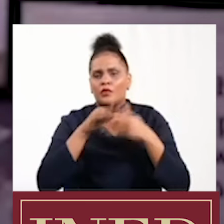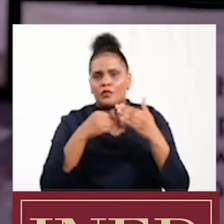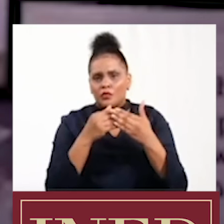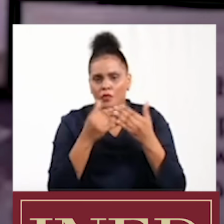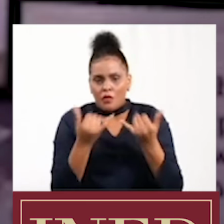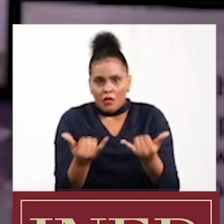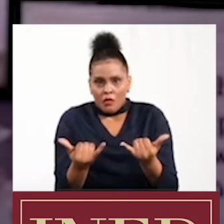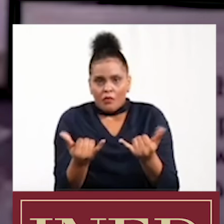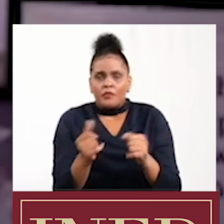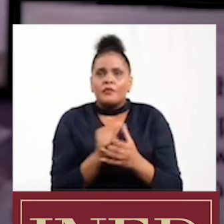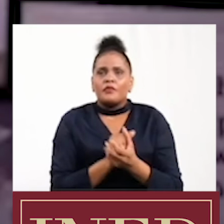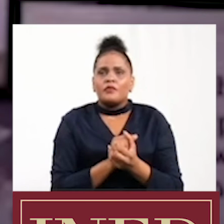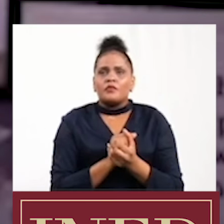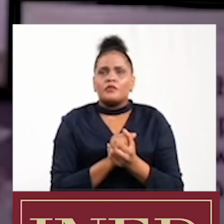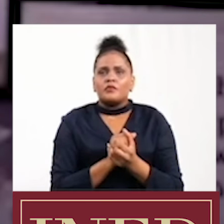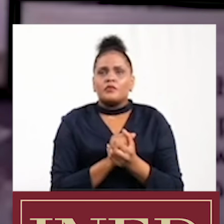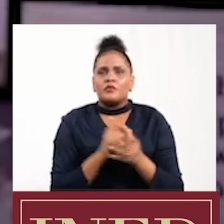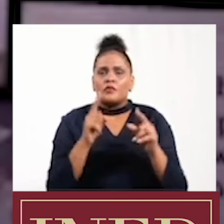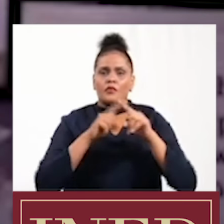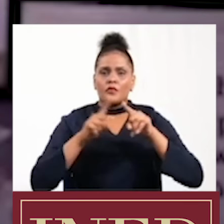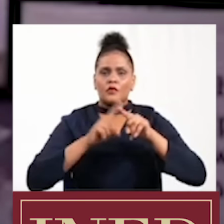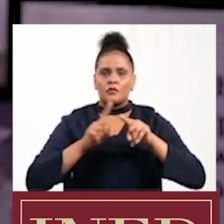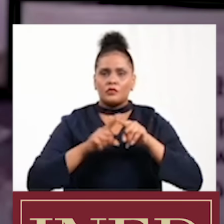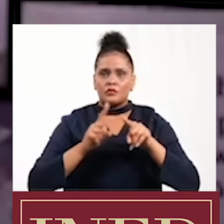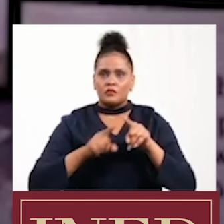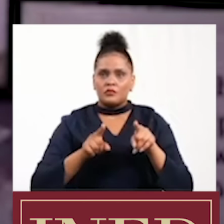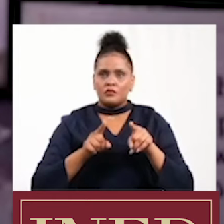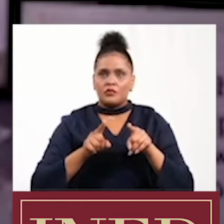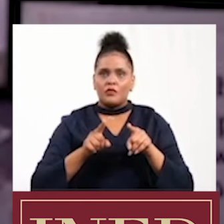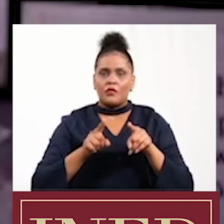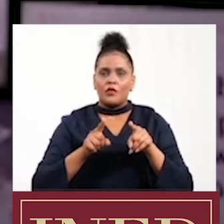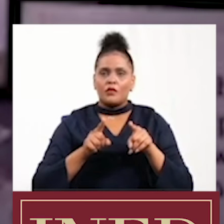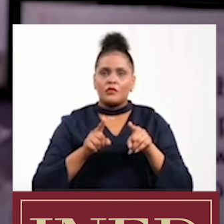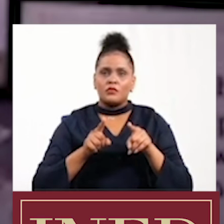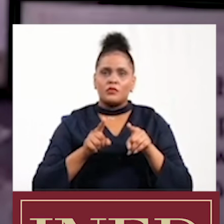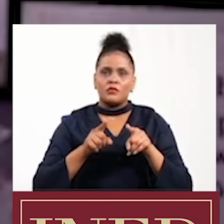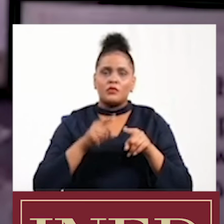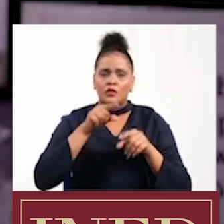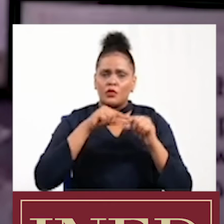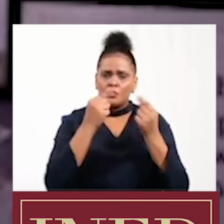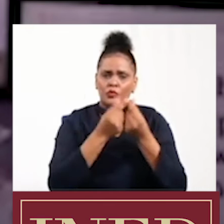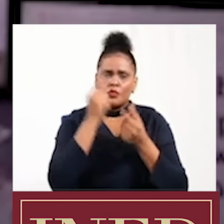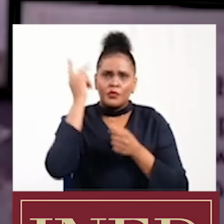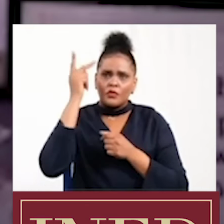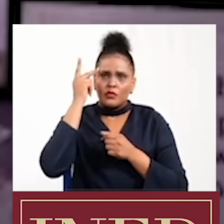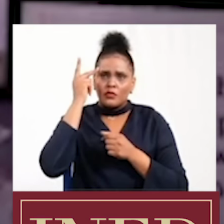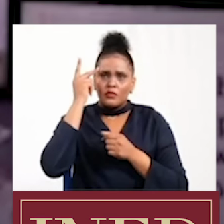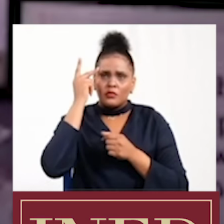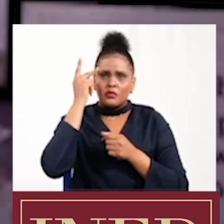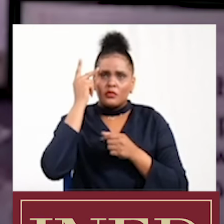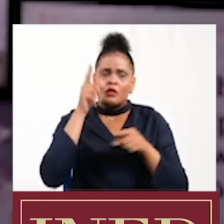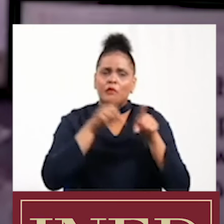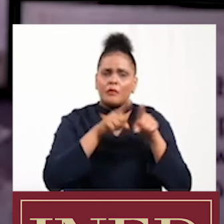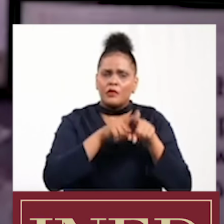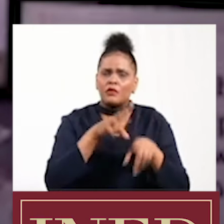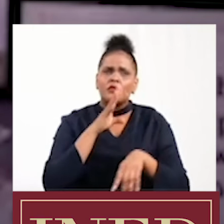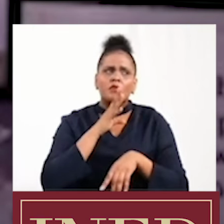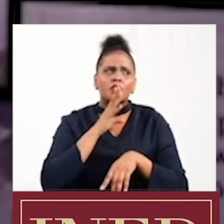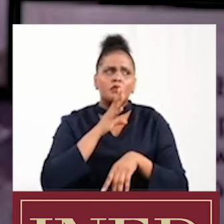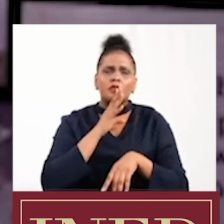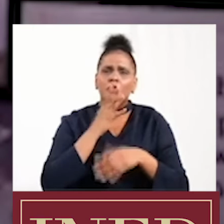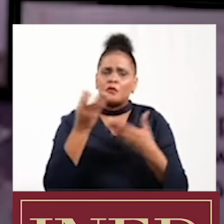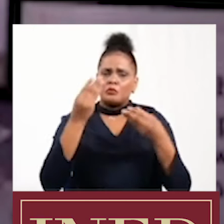pandemia que es tan importante y vemos que qué tan diferencial puede ser el tema de la gestión para un líder político no estamos hablando de